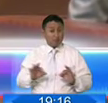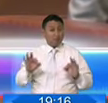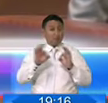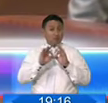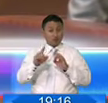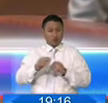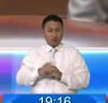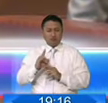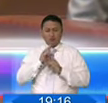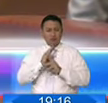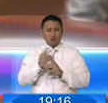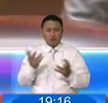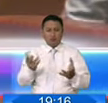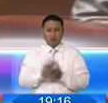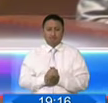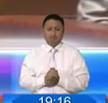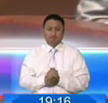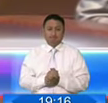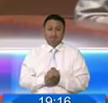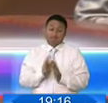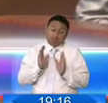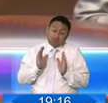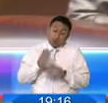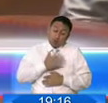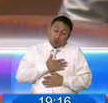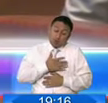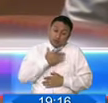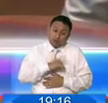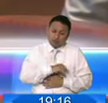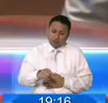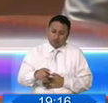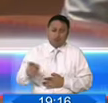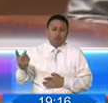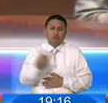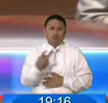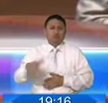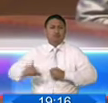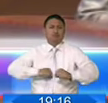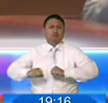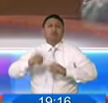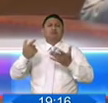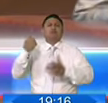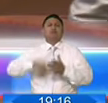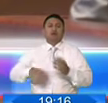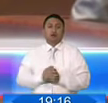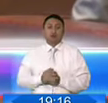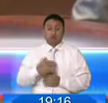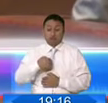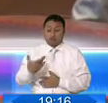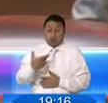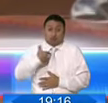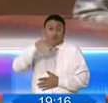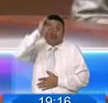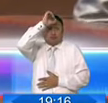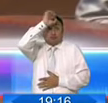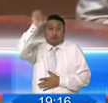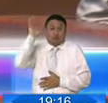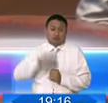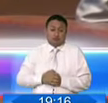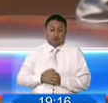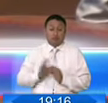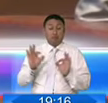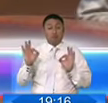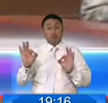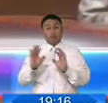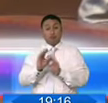cuenta me gustaría saber cuáles son estas acciones porque yo no las conozco y espero que se